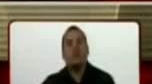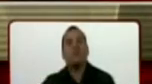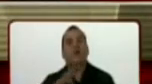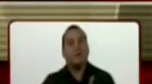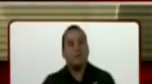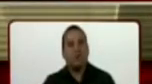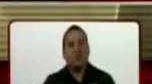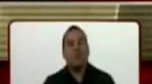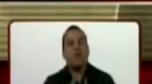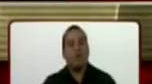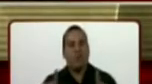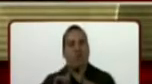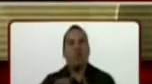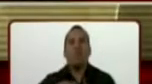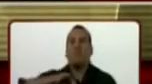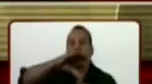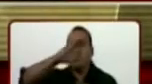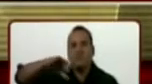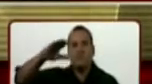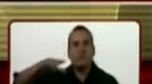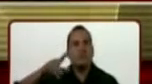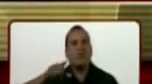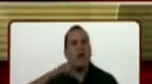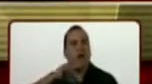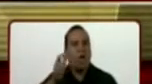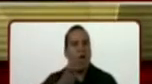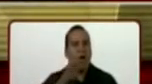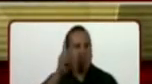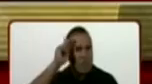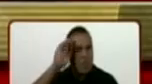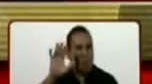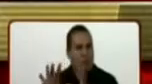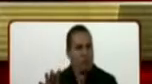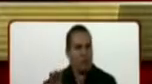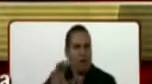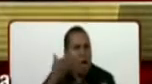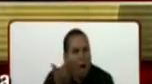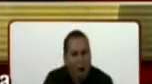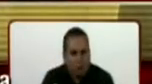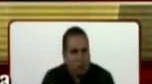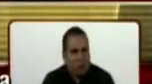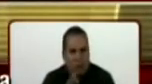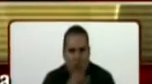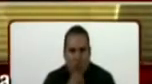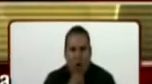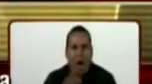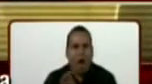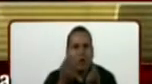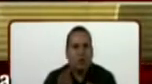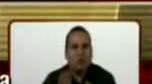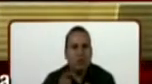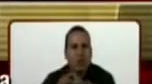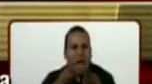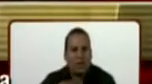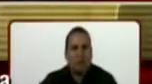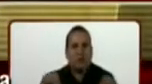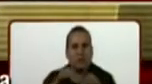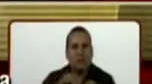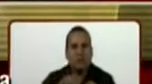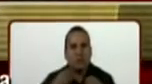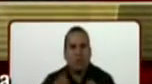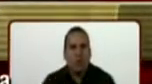zona de la Sierra de Perijá, de La Guajira. Hasta ahora no hemos tenido registro de ninguna situación que realmente nos llame a